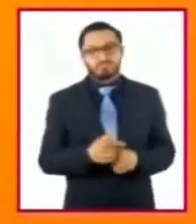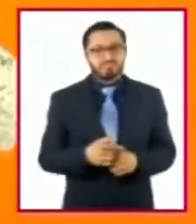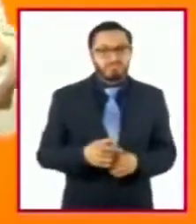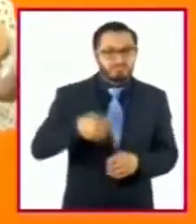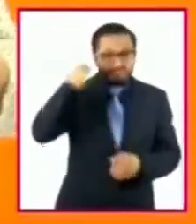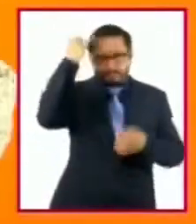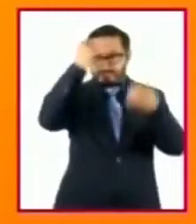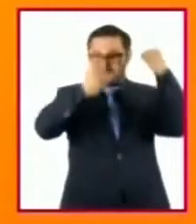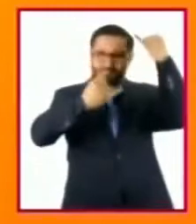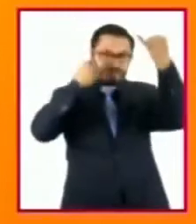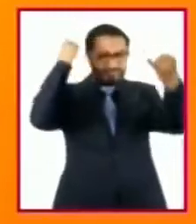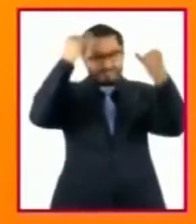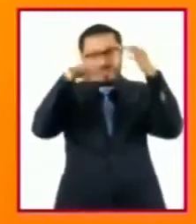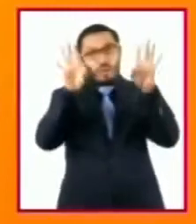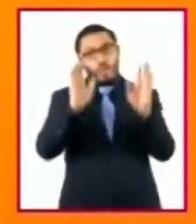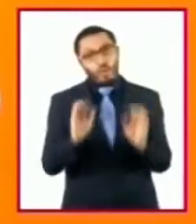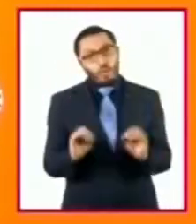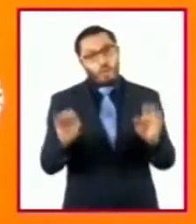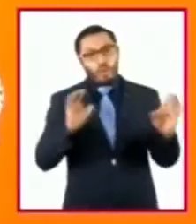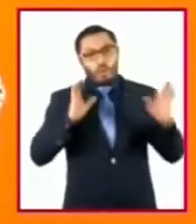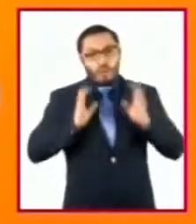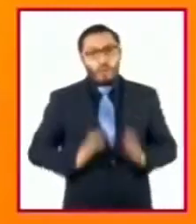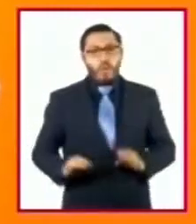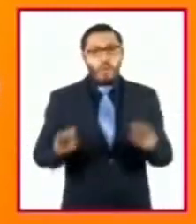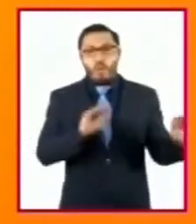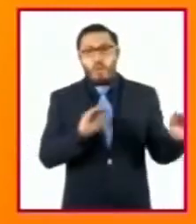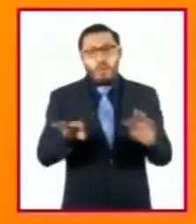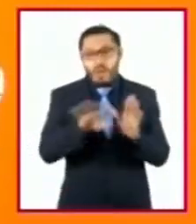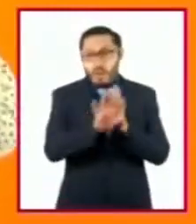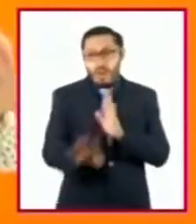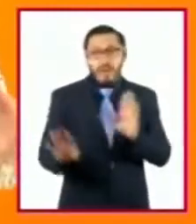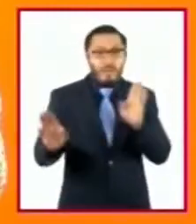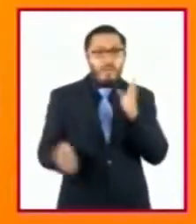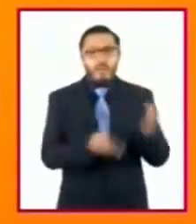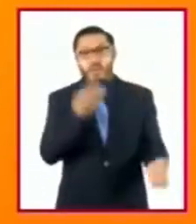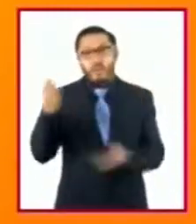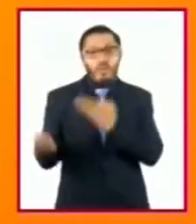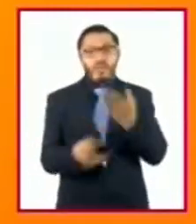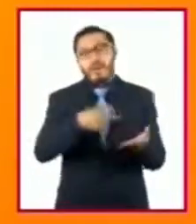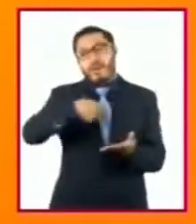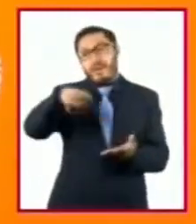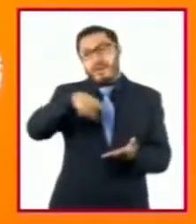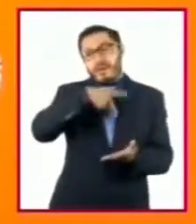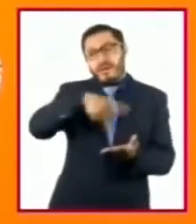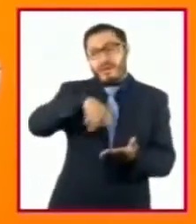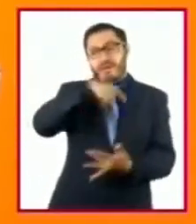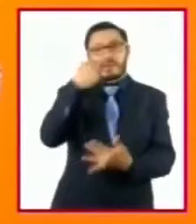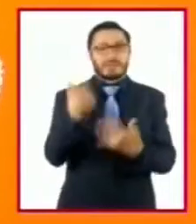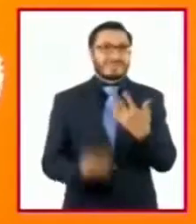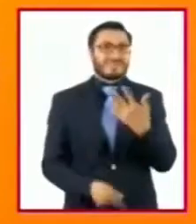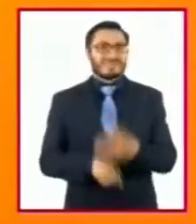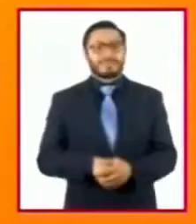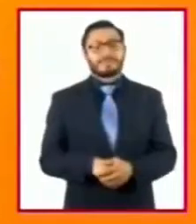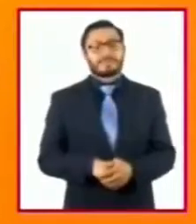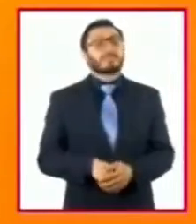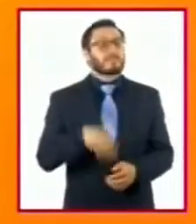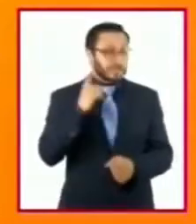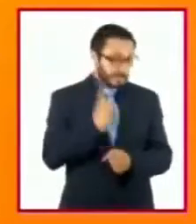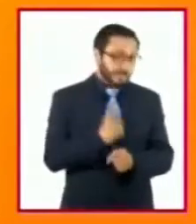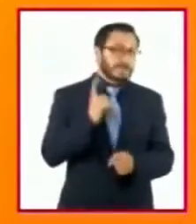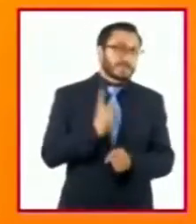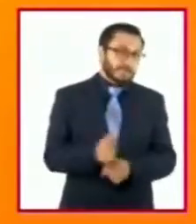o con cuestiones corporales, ¿no? Como sería la danza y todo lo derivado de esto. Entonces, primero si es yo,